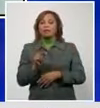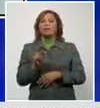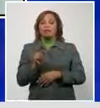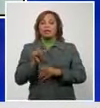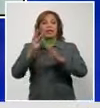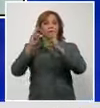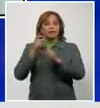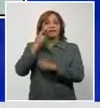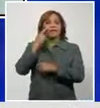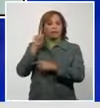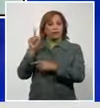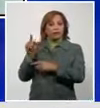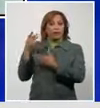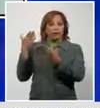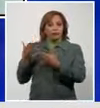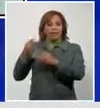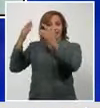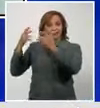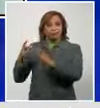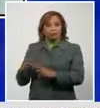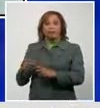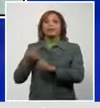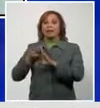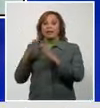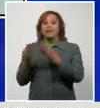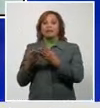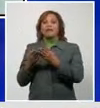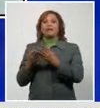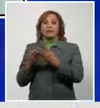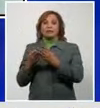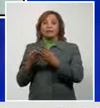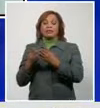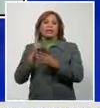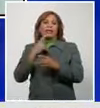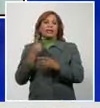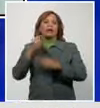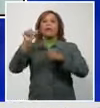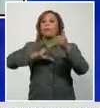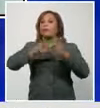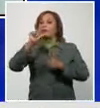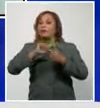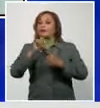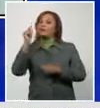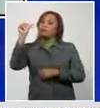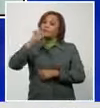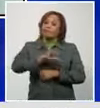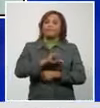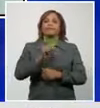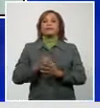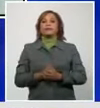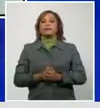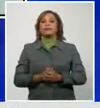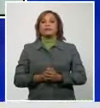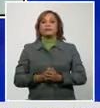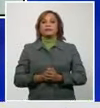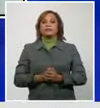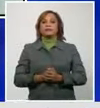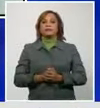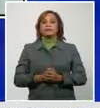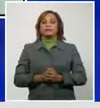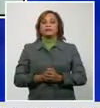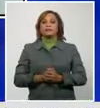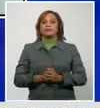dice, que seguimos cometiendo en el correcto comportamiento con la recepción de estos